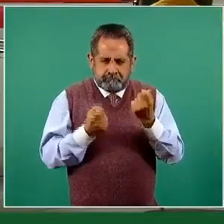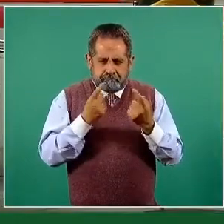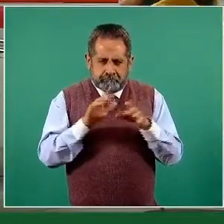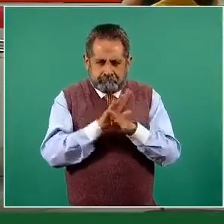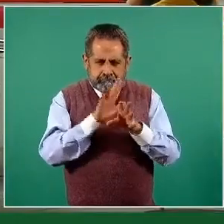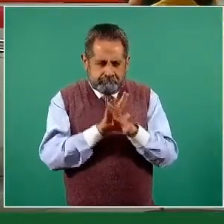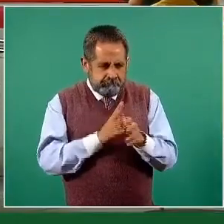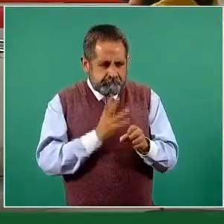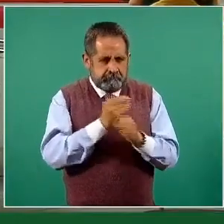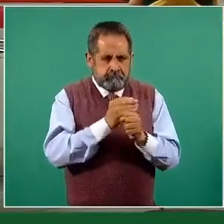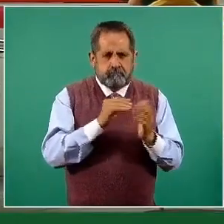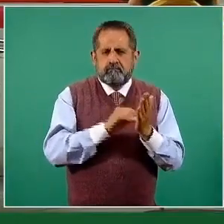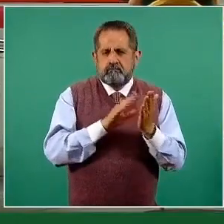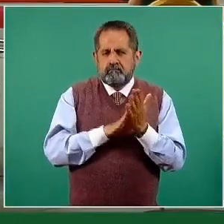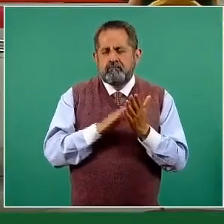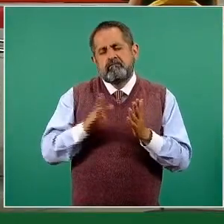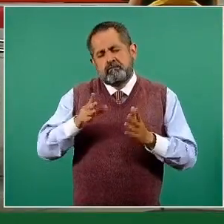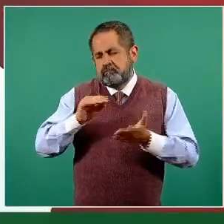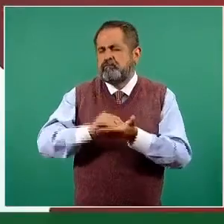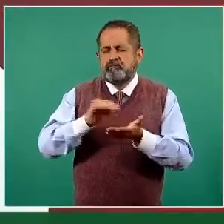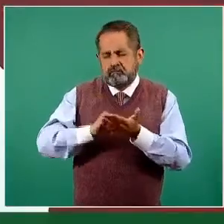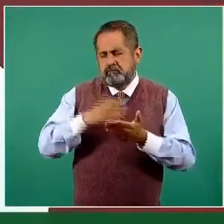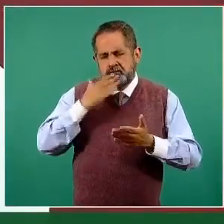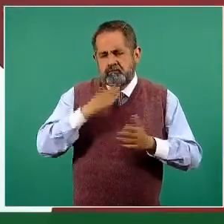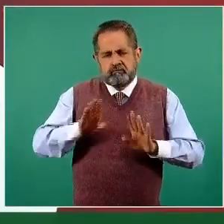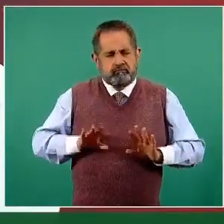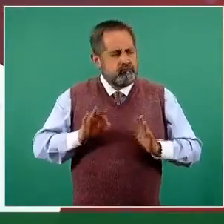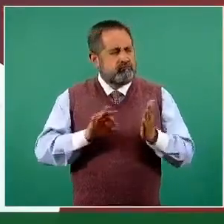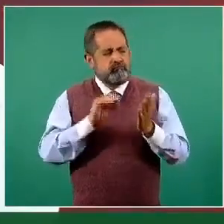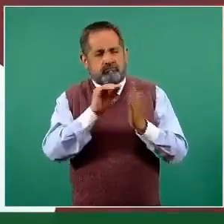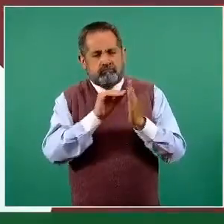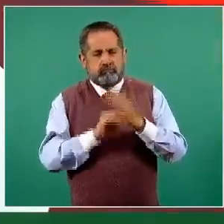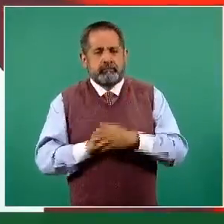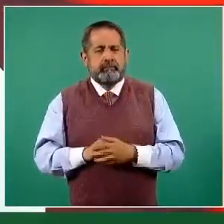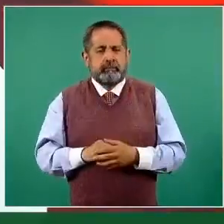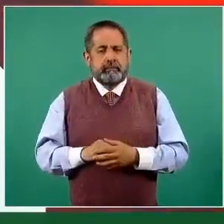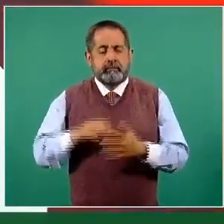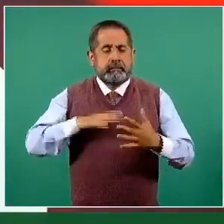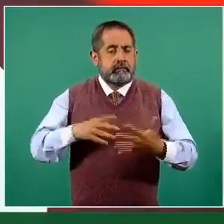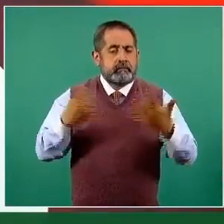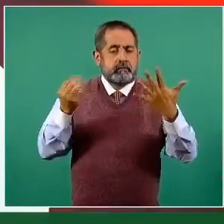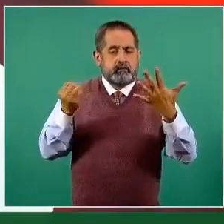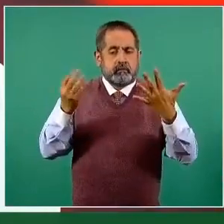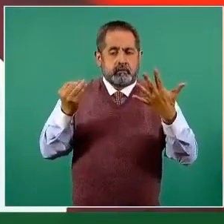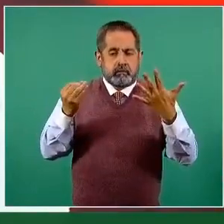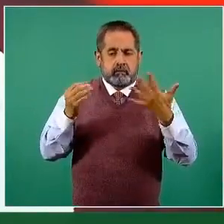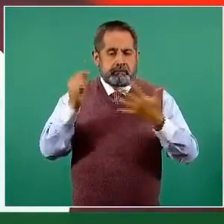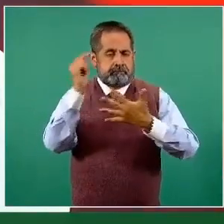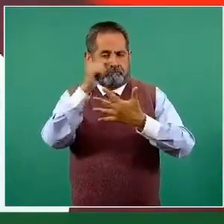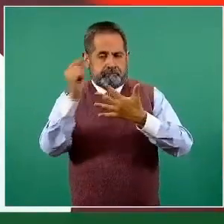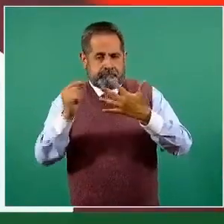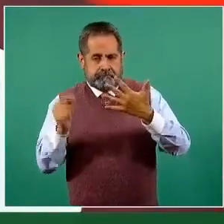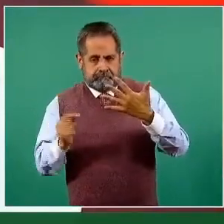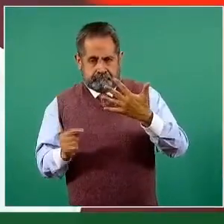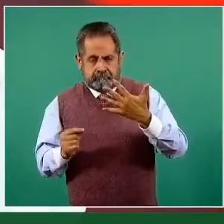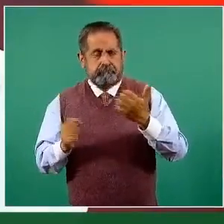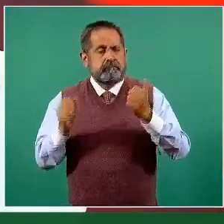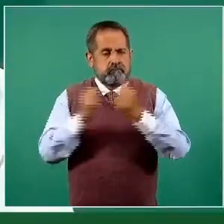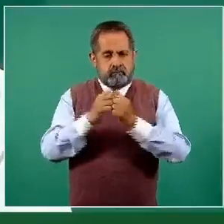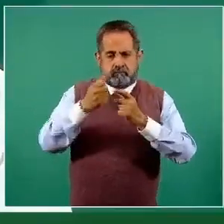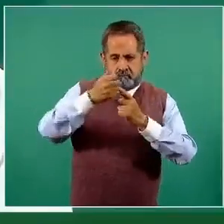medidas planeadas siguen siendo apropiadas, siguen siendo correctas. Hay un paquete de 9 medidas generales con varias